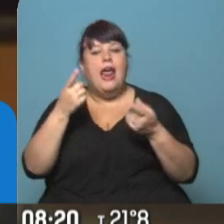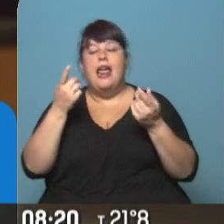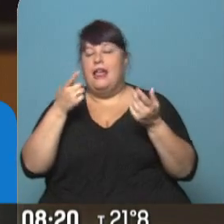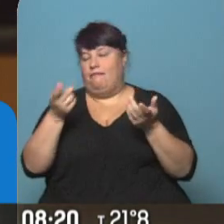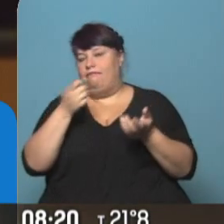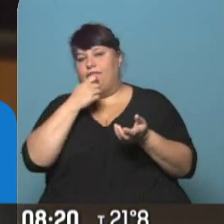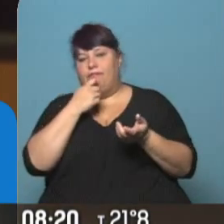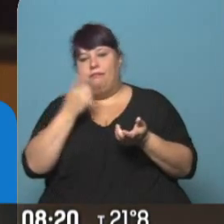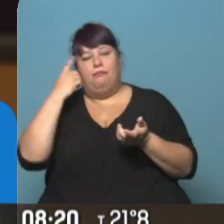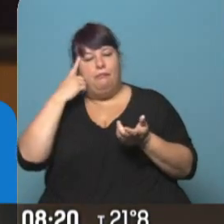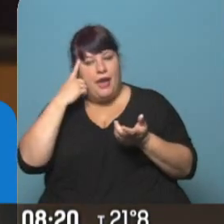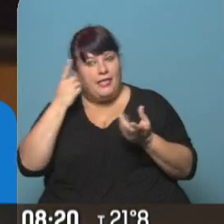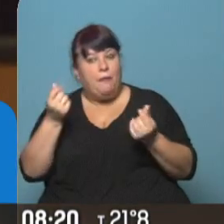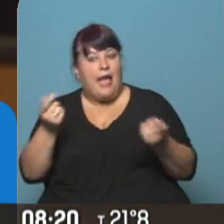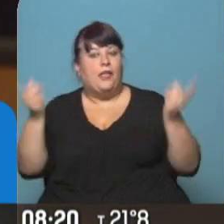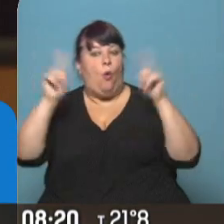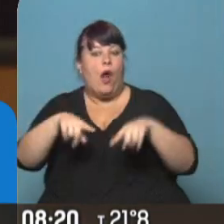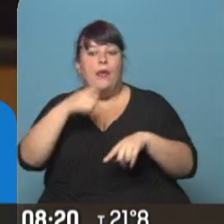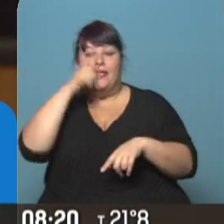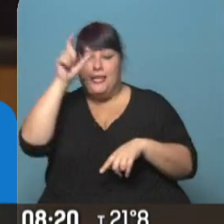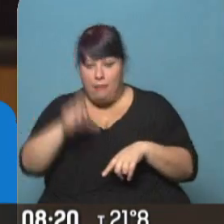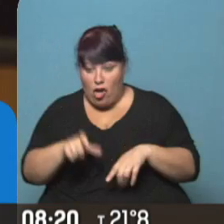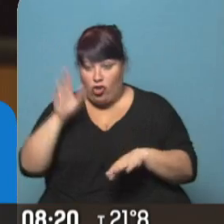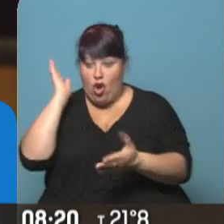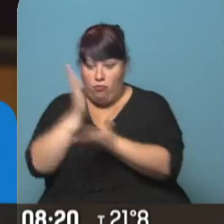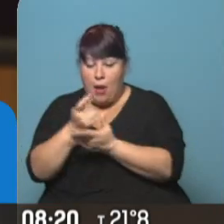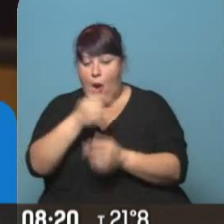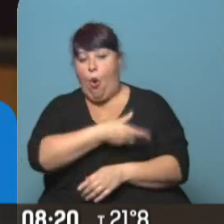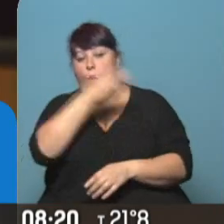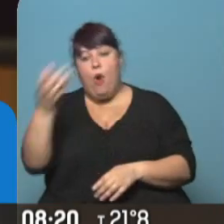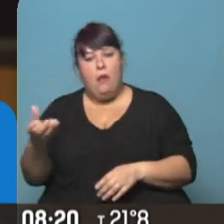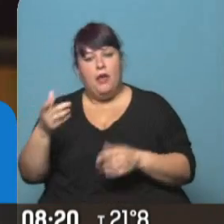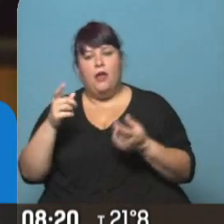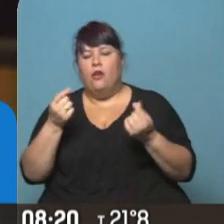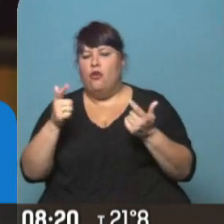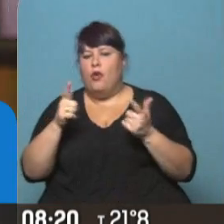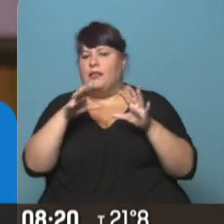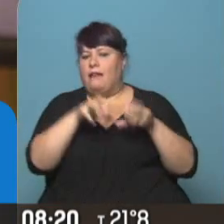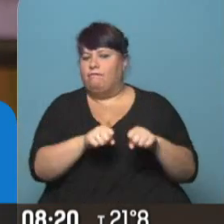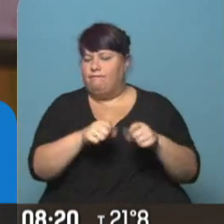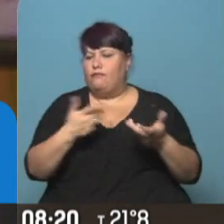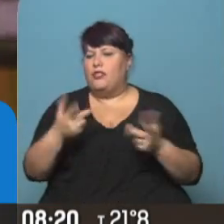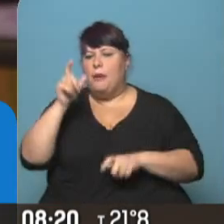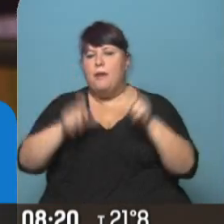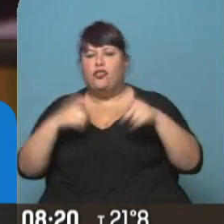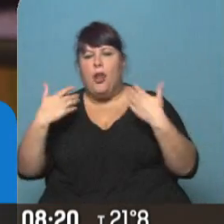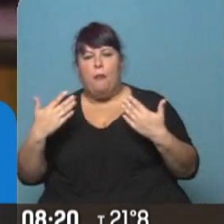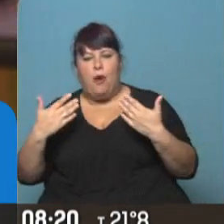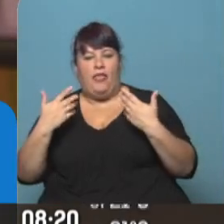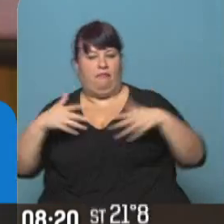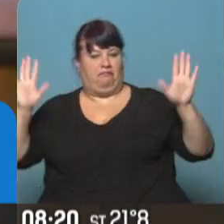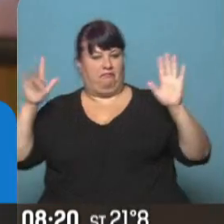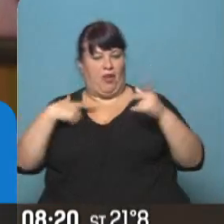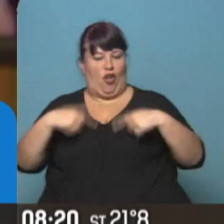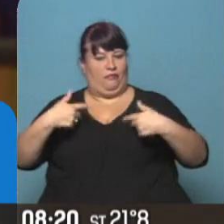lo que uno podría recuperar en caso que la persona fuera condenada no están cautelados y entonces las personas podrían desapoderar